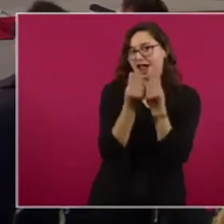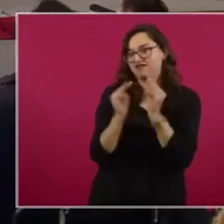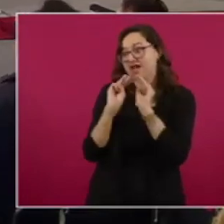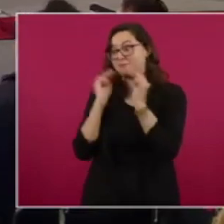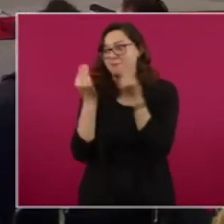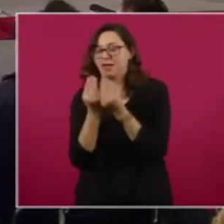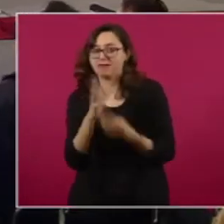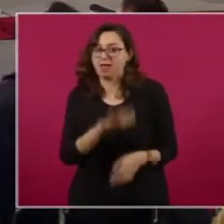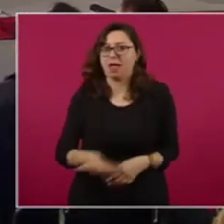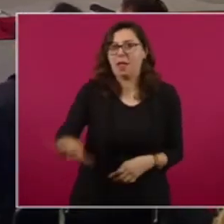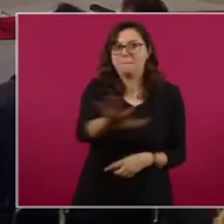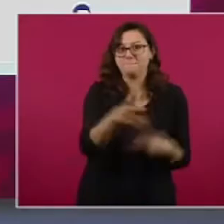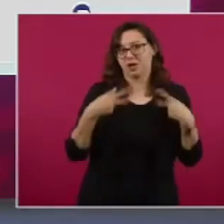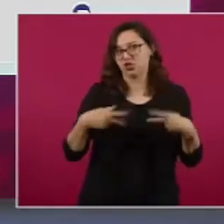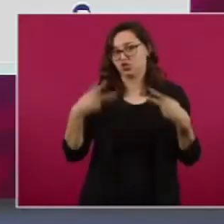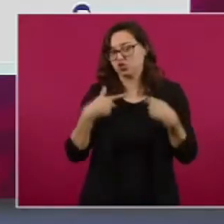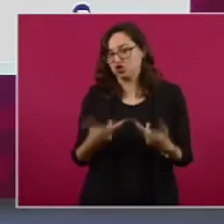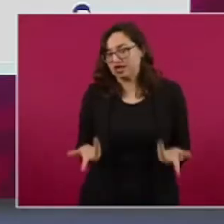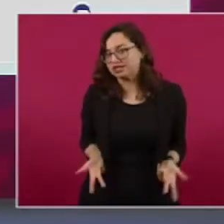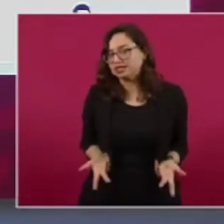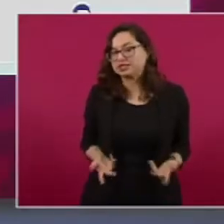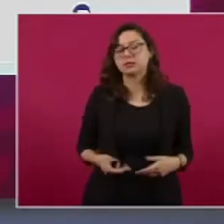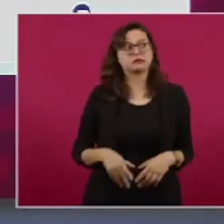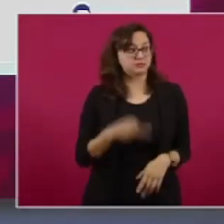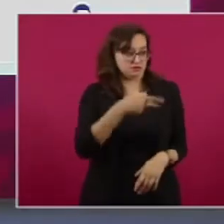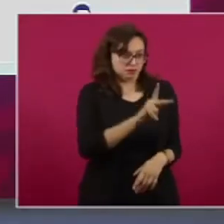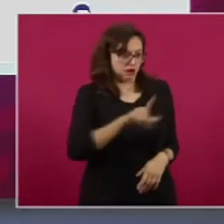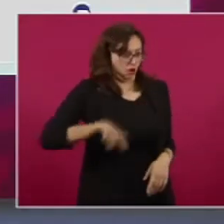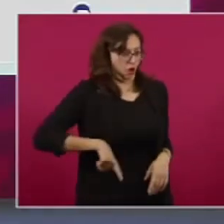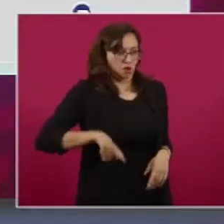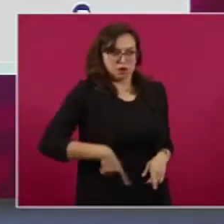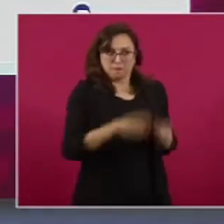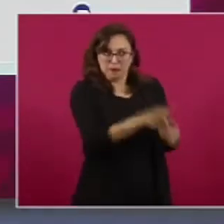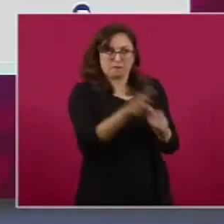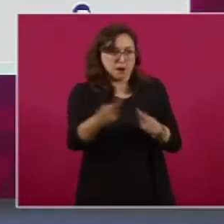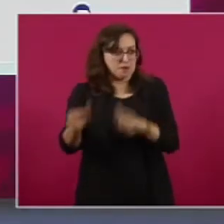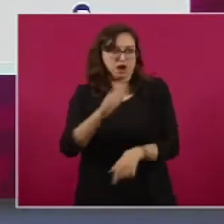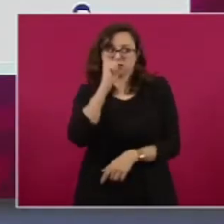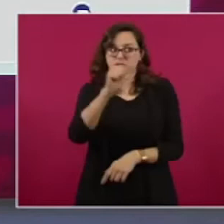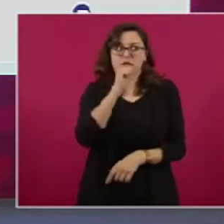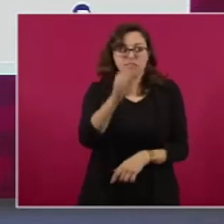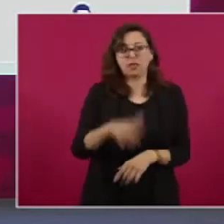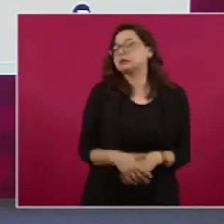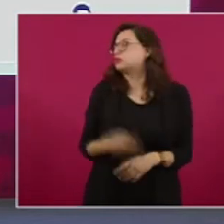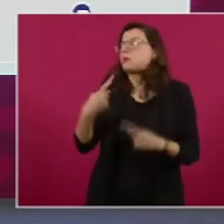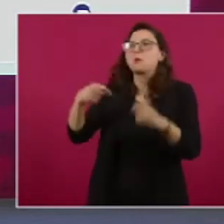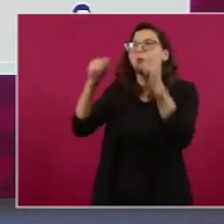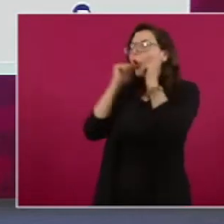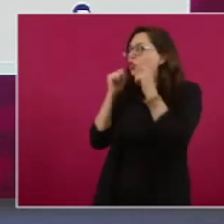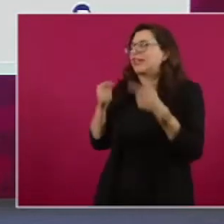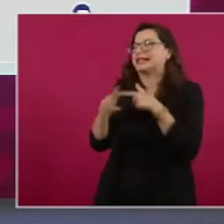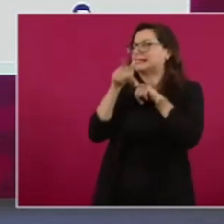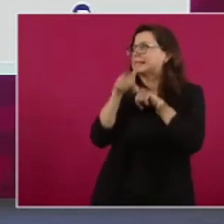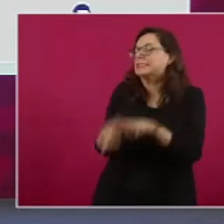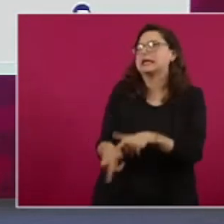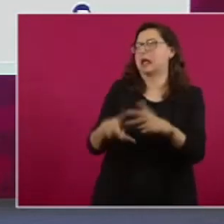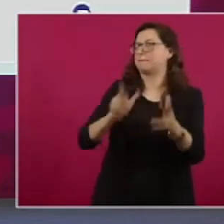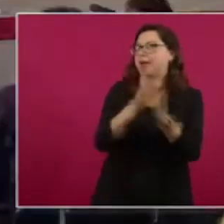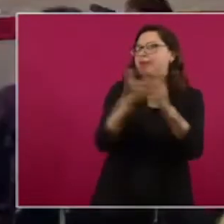pero no es el Estado. Pero no importa, sigue muriendo gente inocente. Sí, y tratamos de